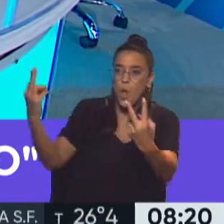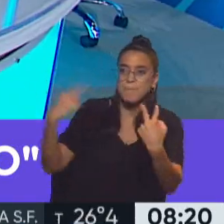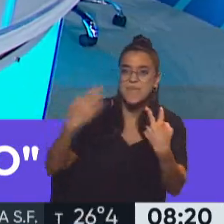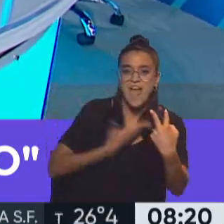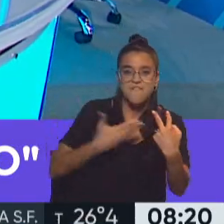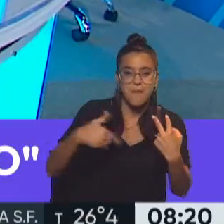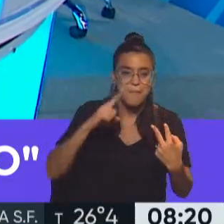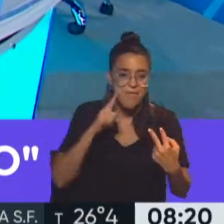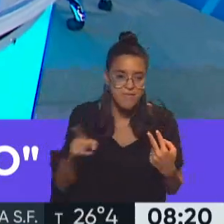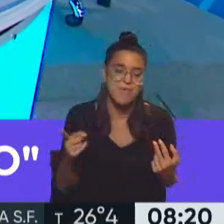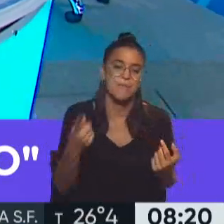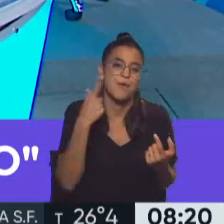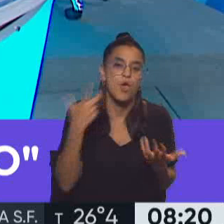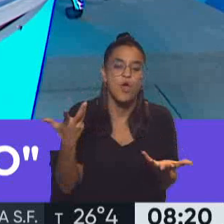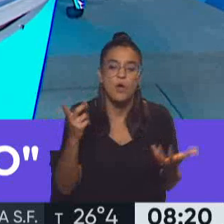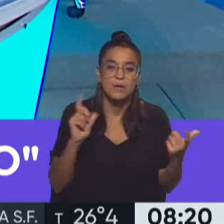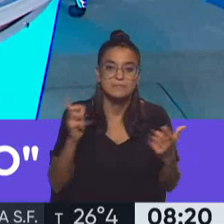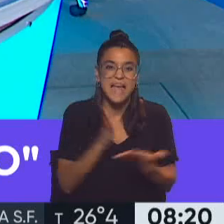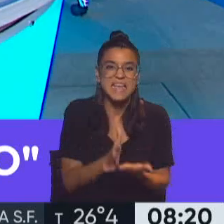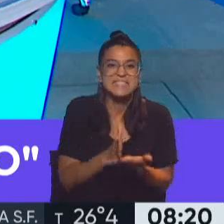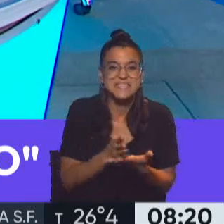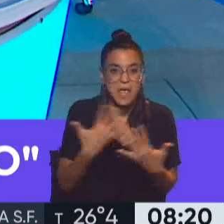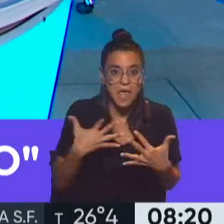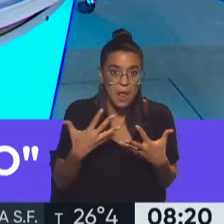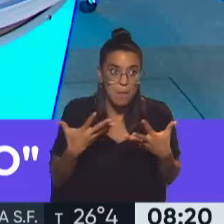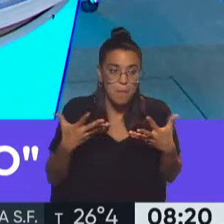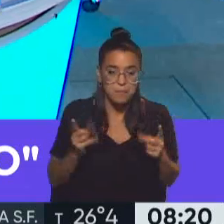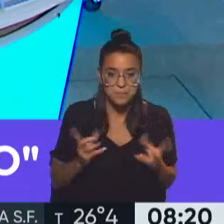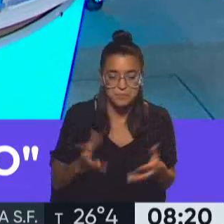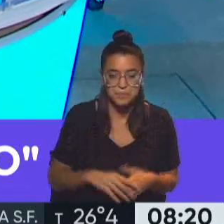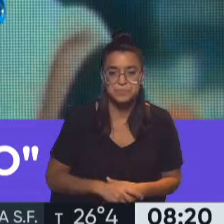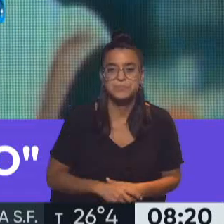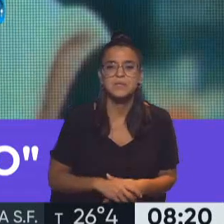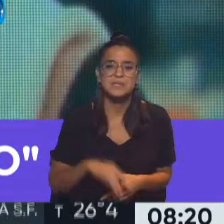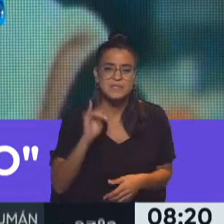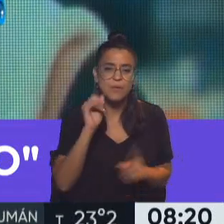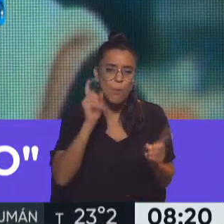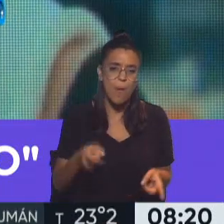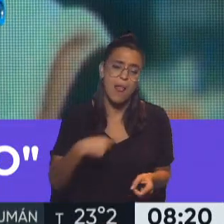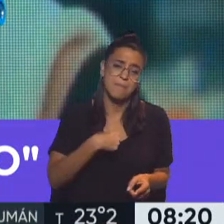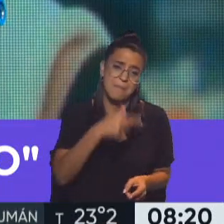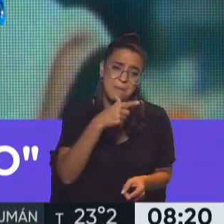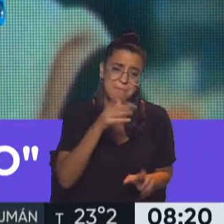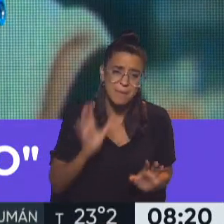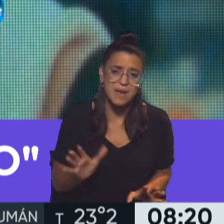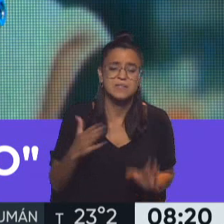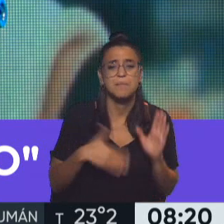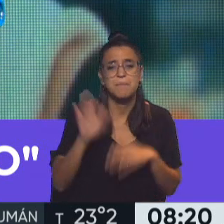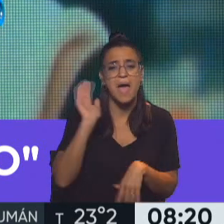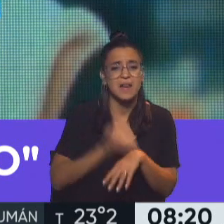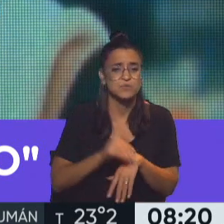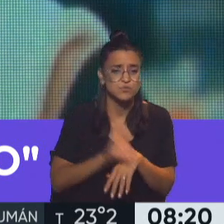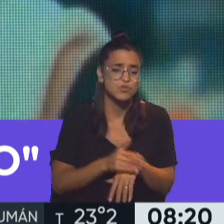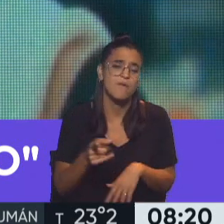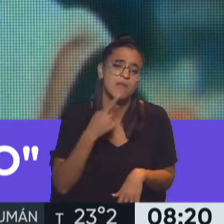y me parece que no tiene mucho margen como para exigir demasiado, ¿no? Sí, de todas formas me parece que son más